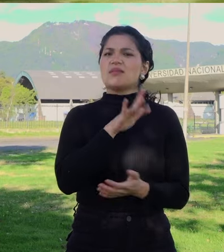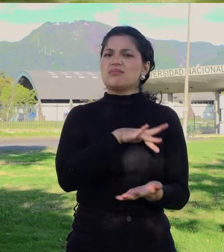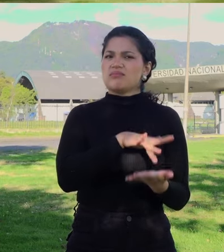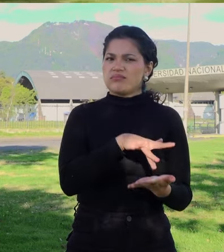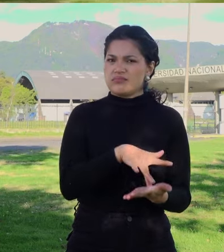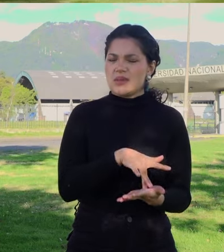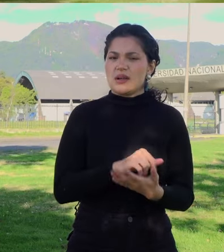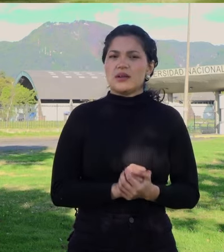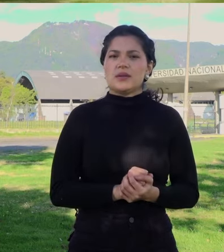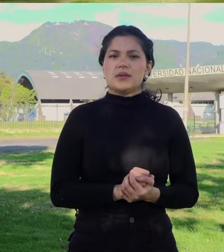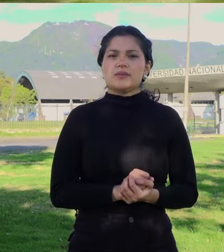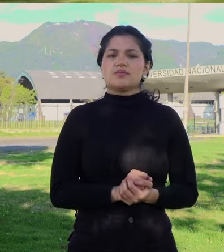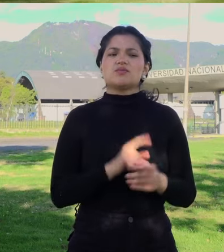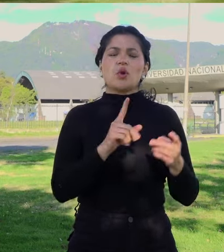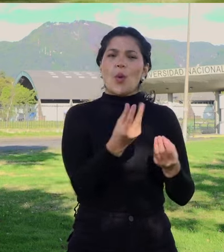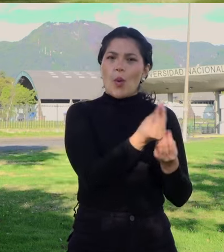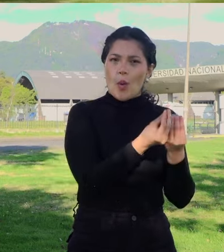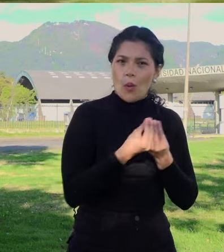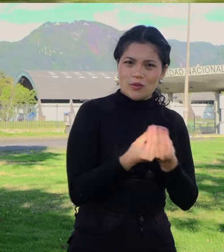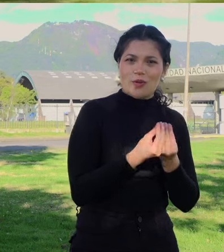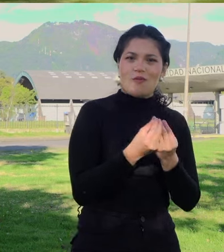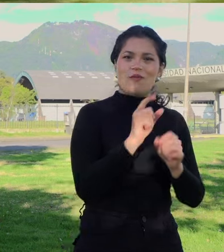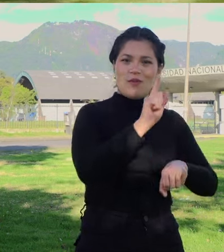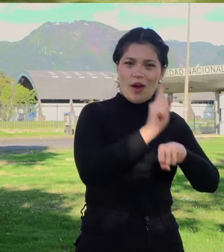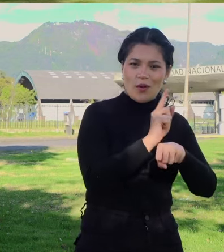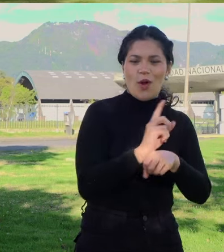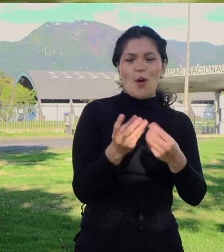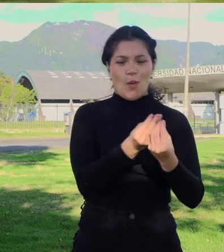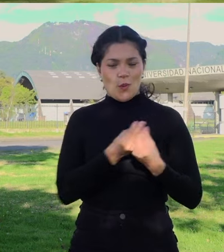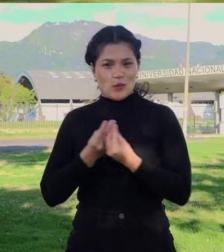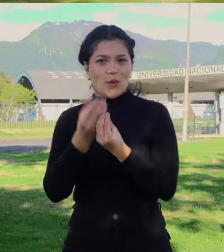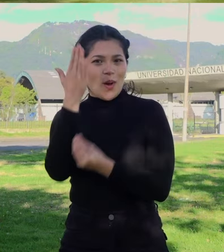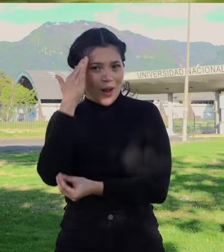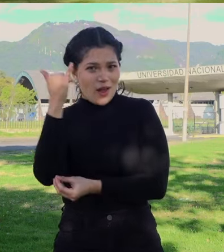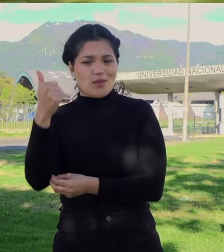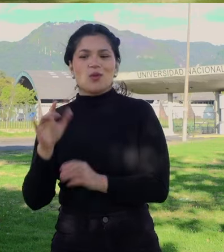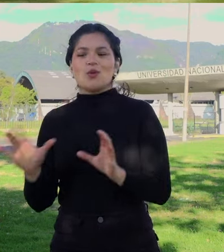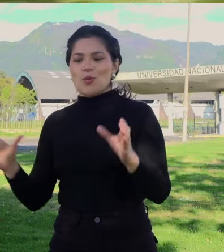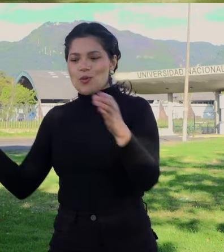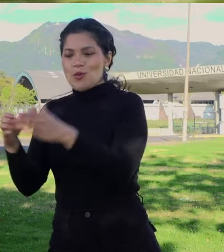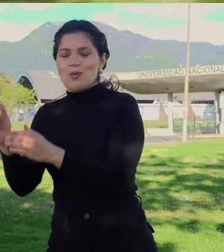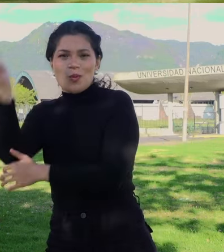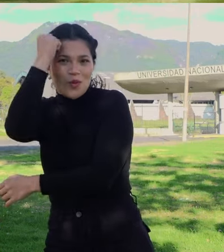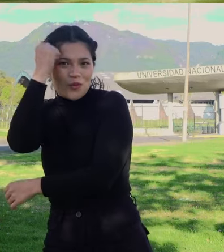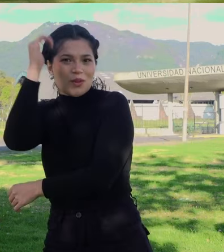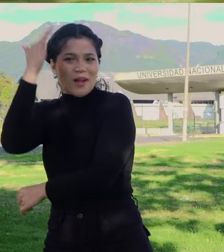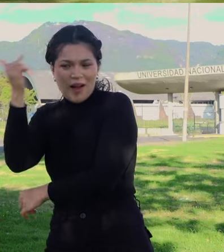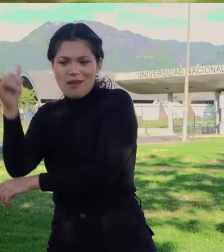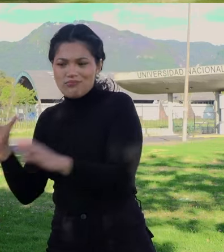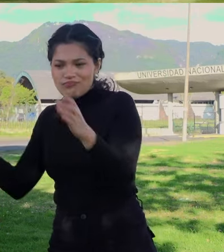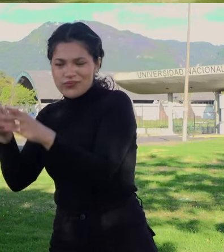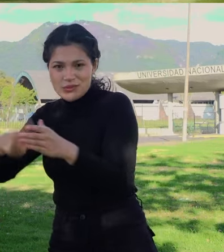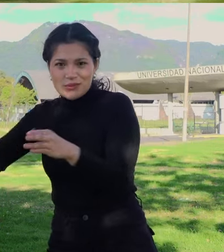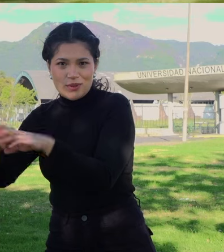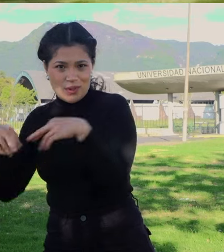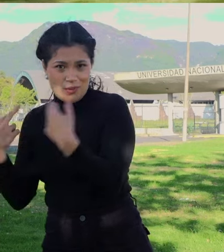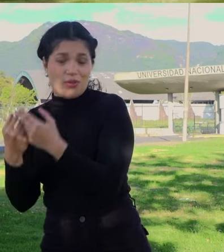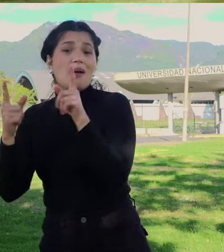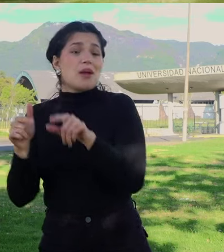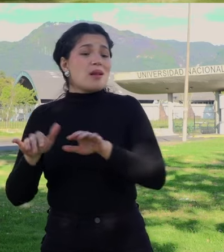presentes los consejos de facultad, el consejo académico, los claustros y las colegiaturas, pero también